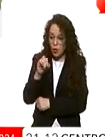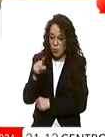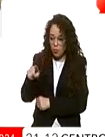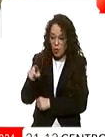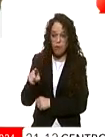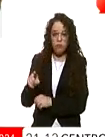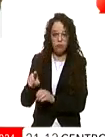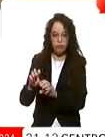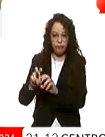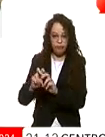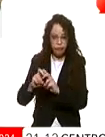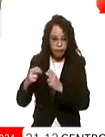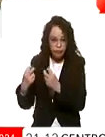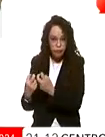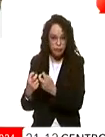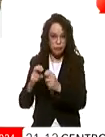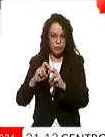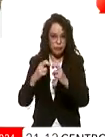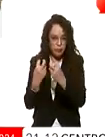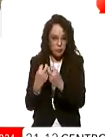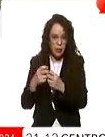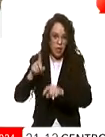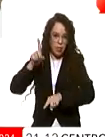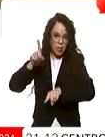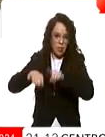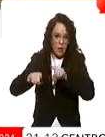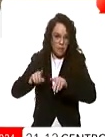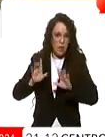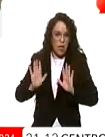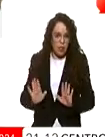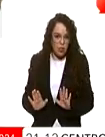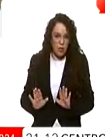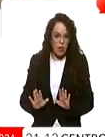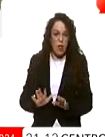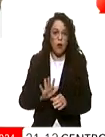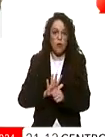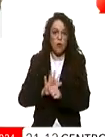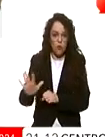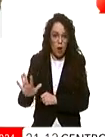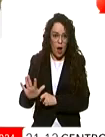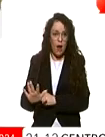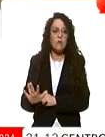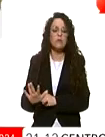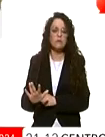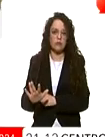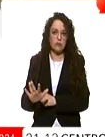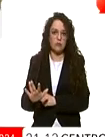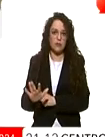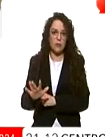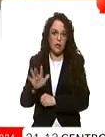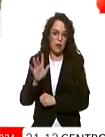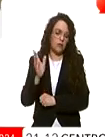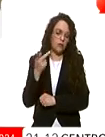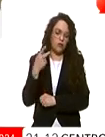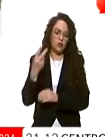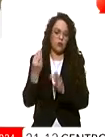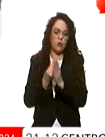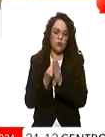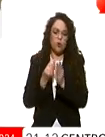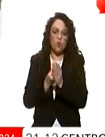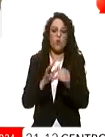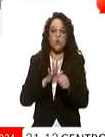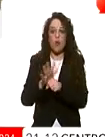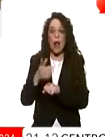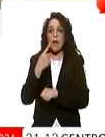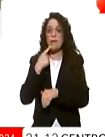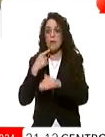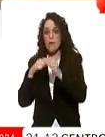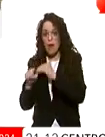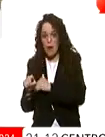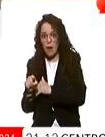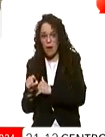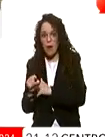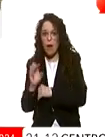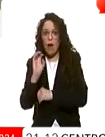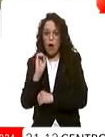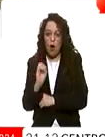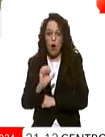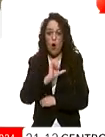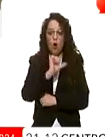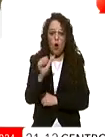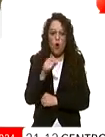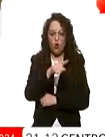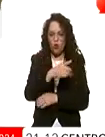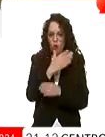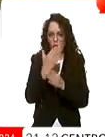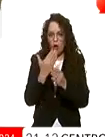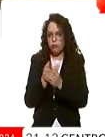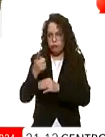ya sea por el recurso de queja o el recurso de revisión. Y en su caso, si se hace valer, a la Suprema Corte por